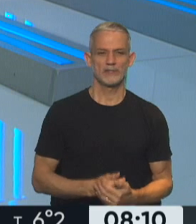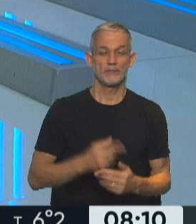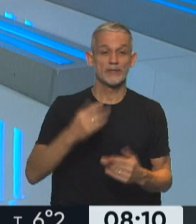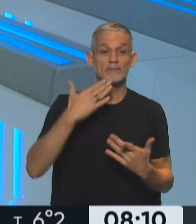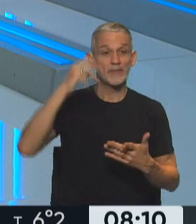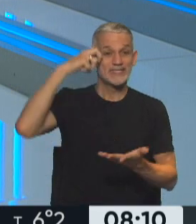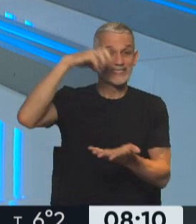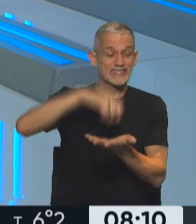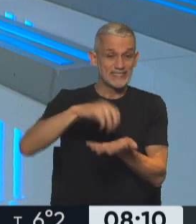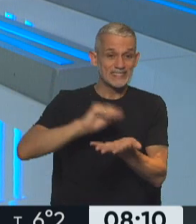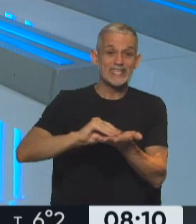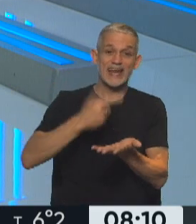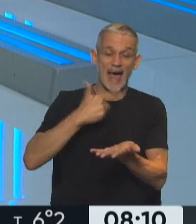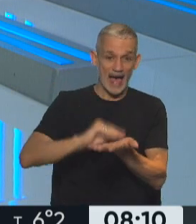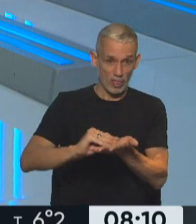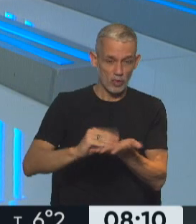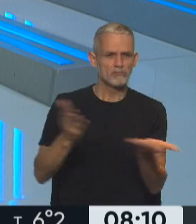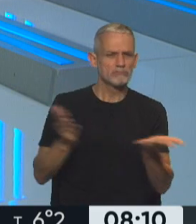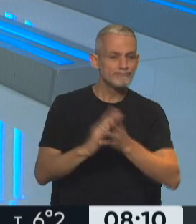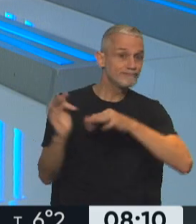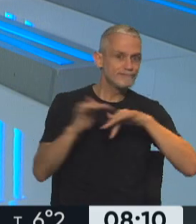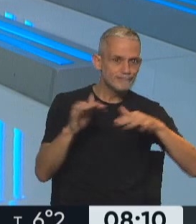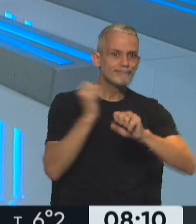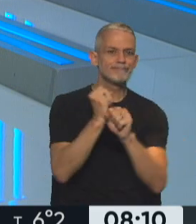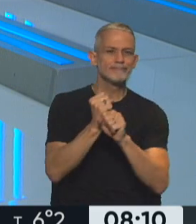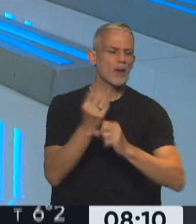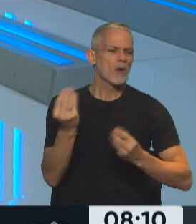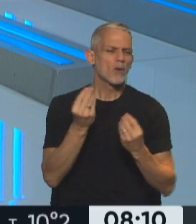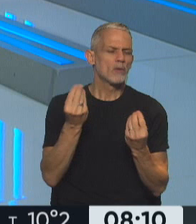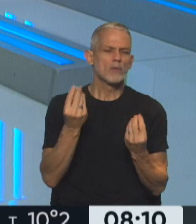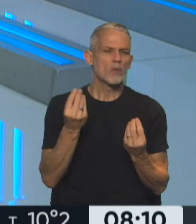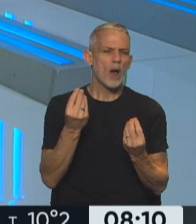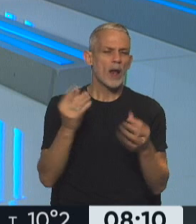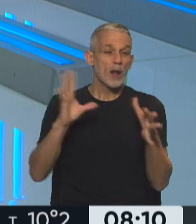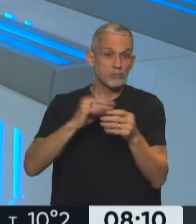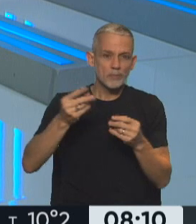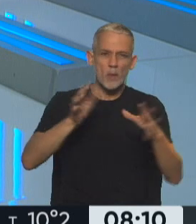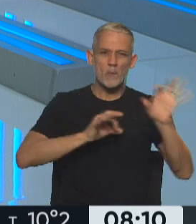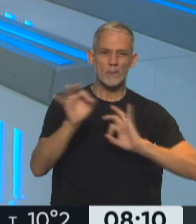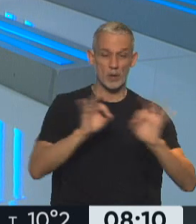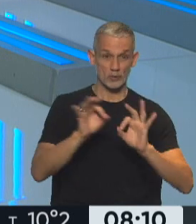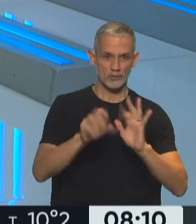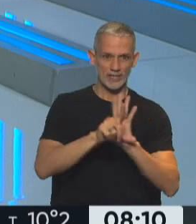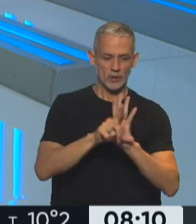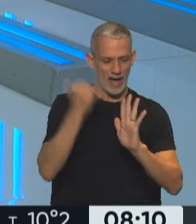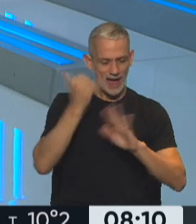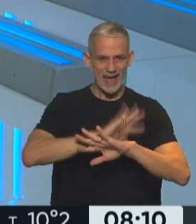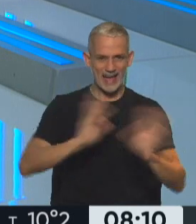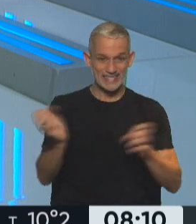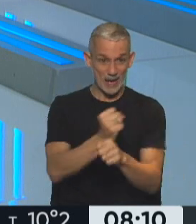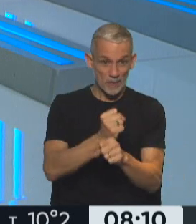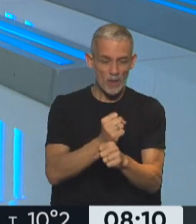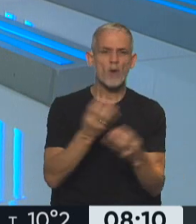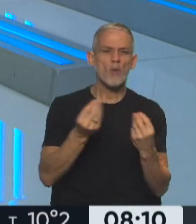directamente al Senado Nacional porque hubo mucha actividad en la Cámara Alta. Una de ellas está relacionada con un proyecto que finalmente se convirtió en ley. Se trata